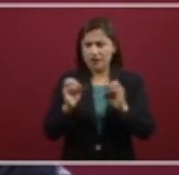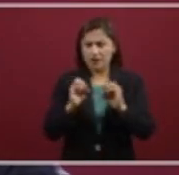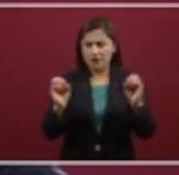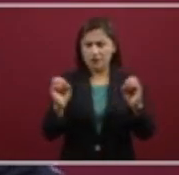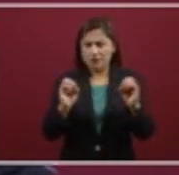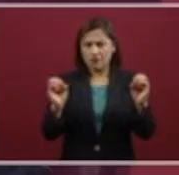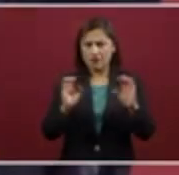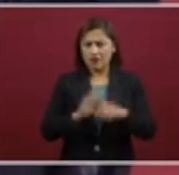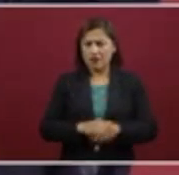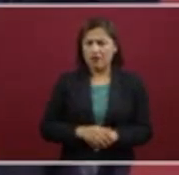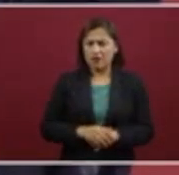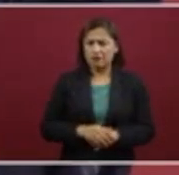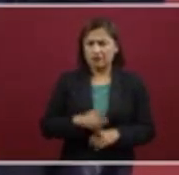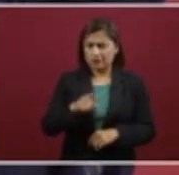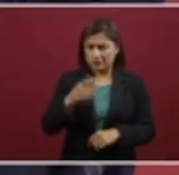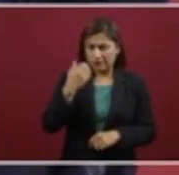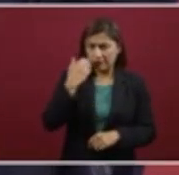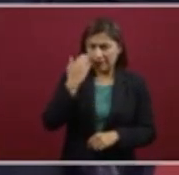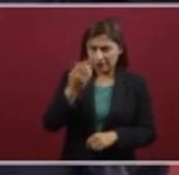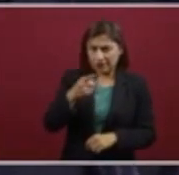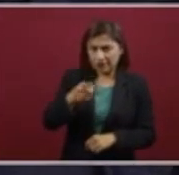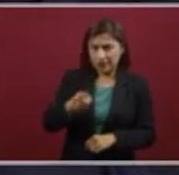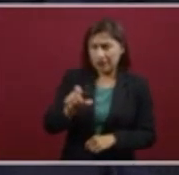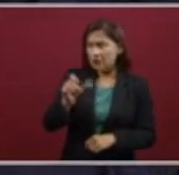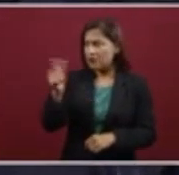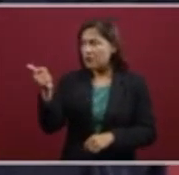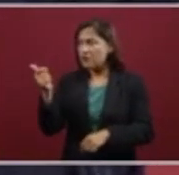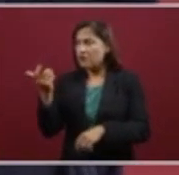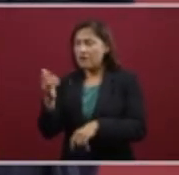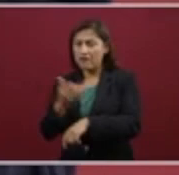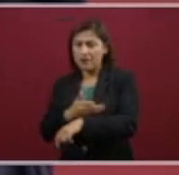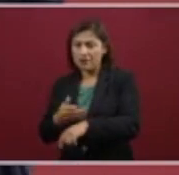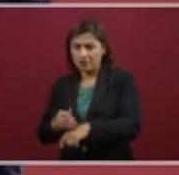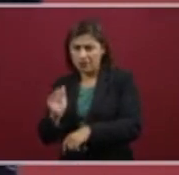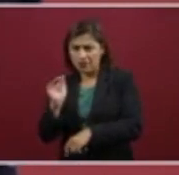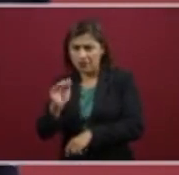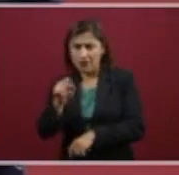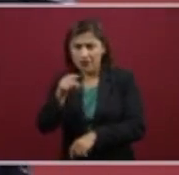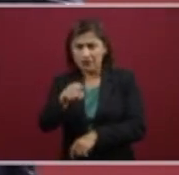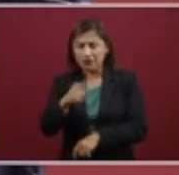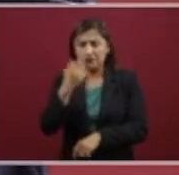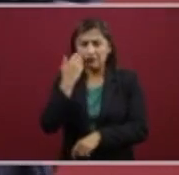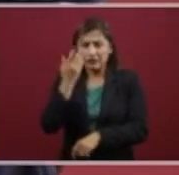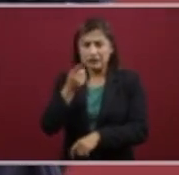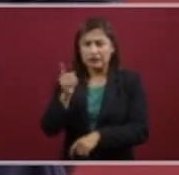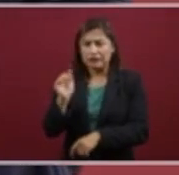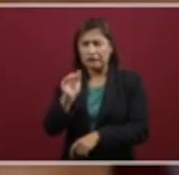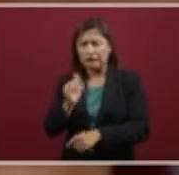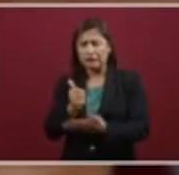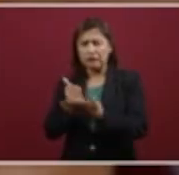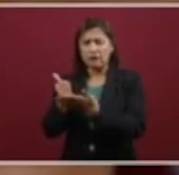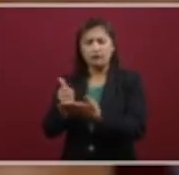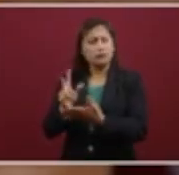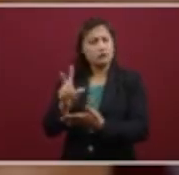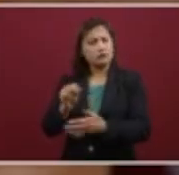reciba, no reciba a mis hermanos, no reciba a mis hijos.